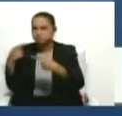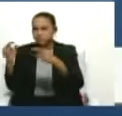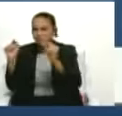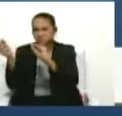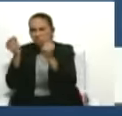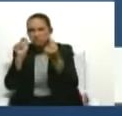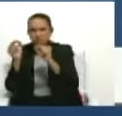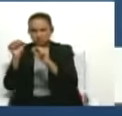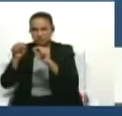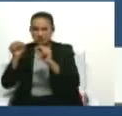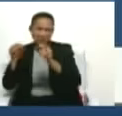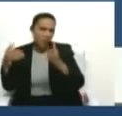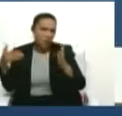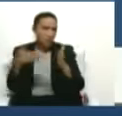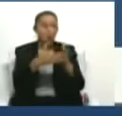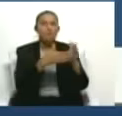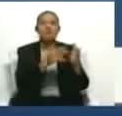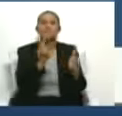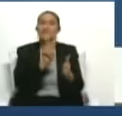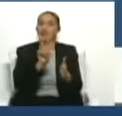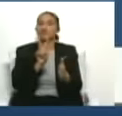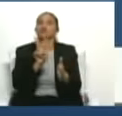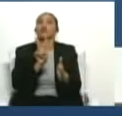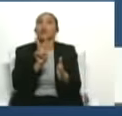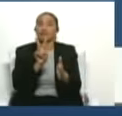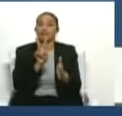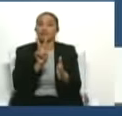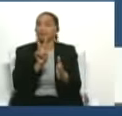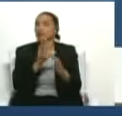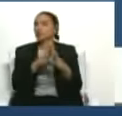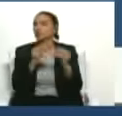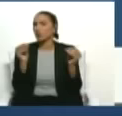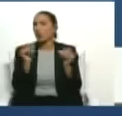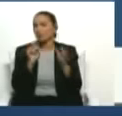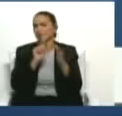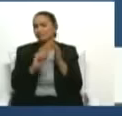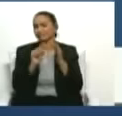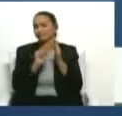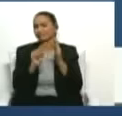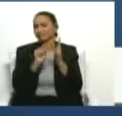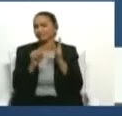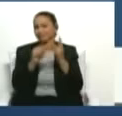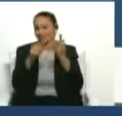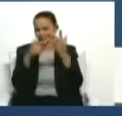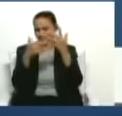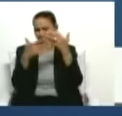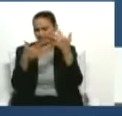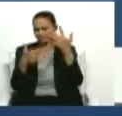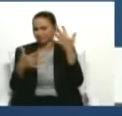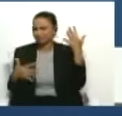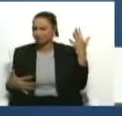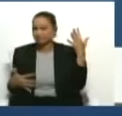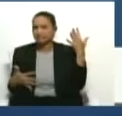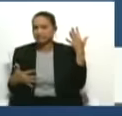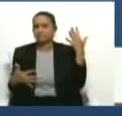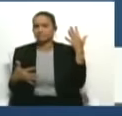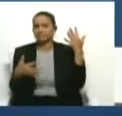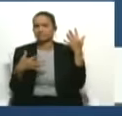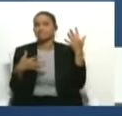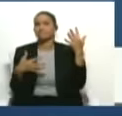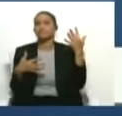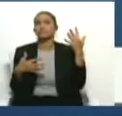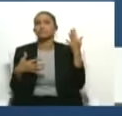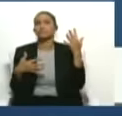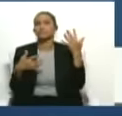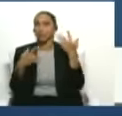asalto a cuarteles, convictos y confesos, todos ellos por estas acciones. Sin embargo, voy